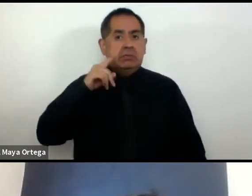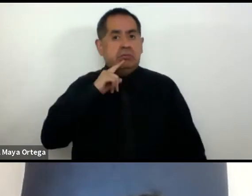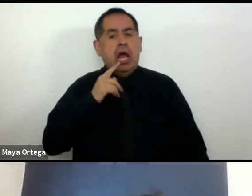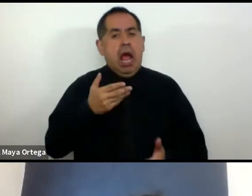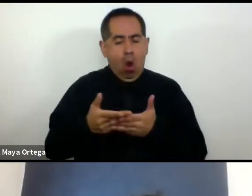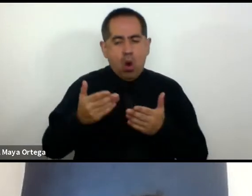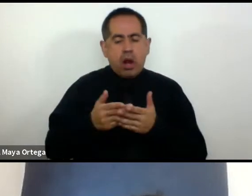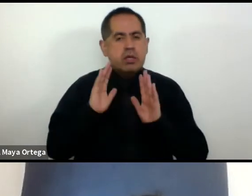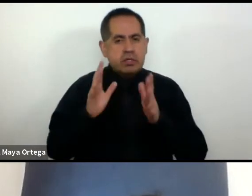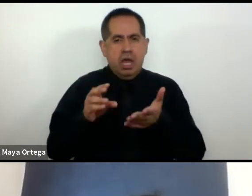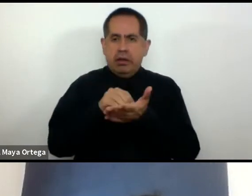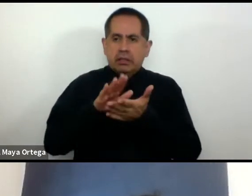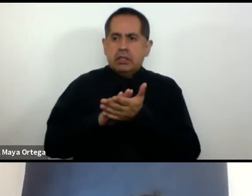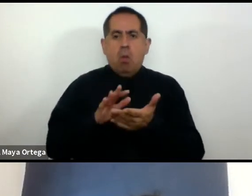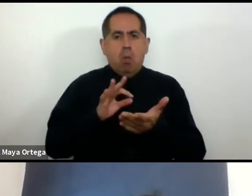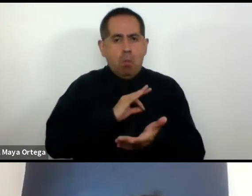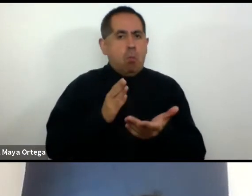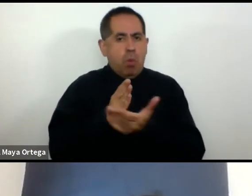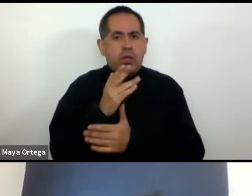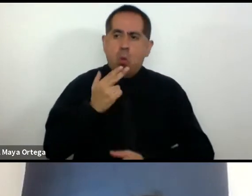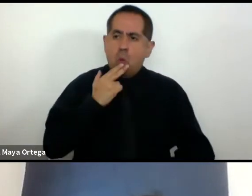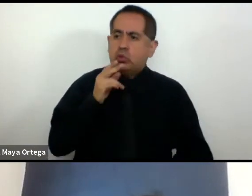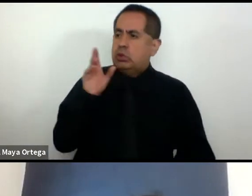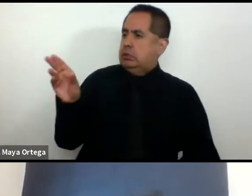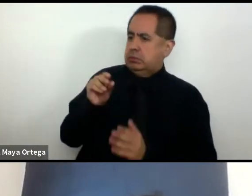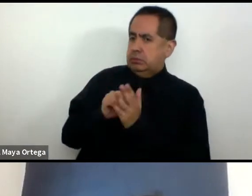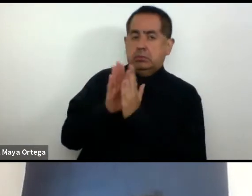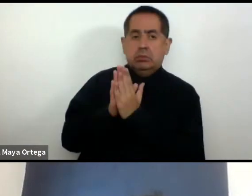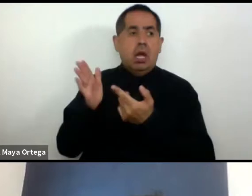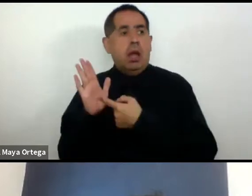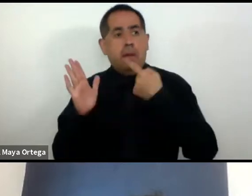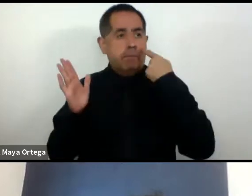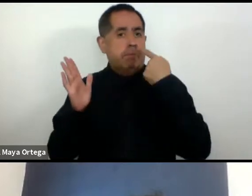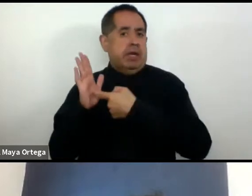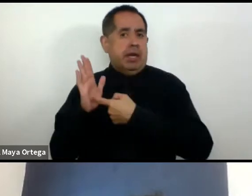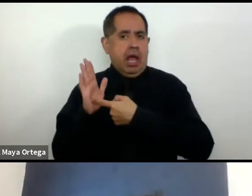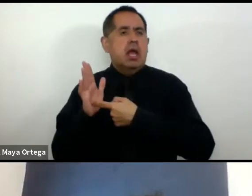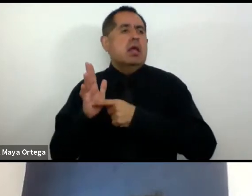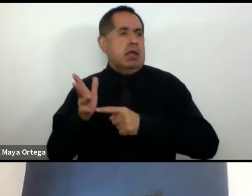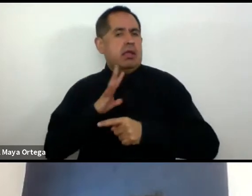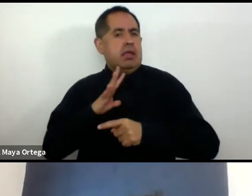creo que abren la posibilidad de usar también estos criterios de la Corte para argumentar